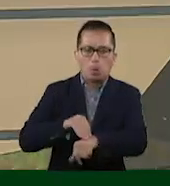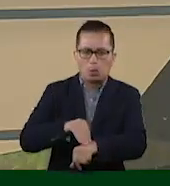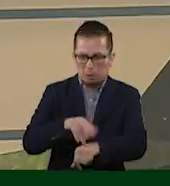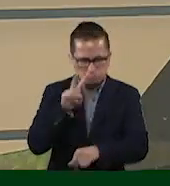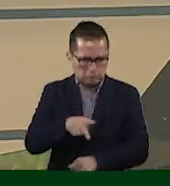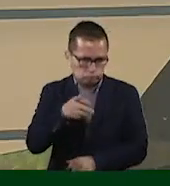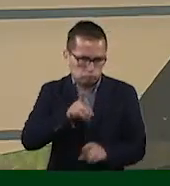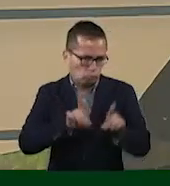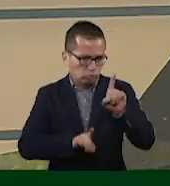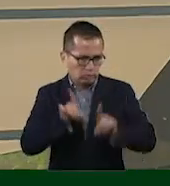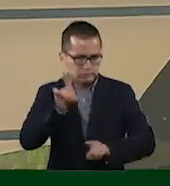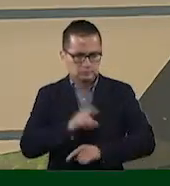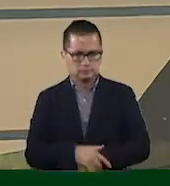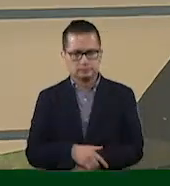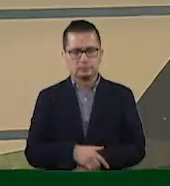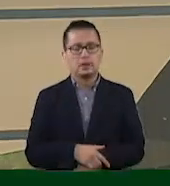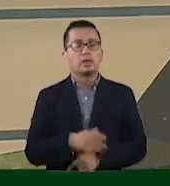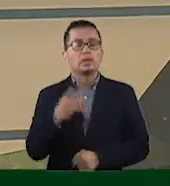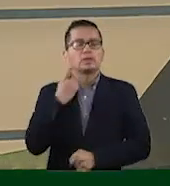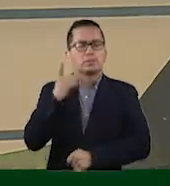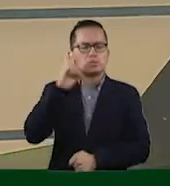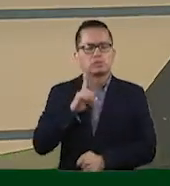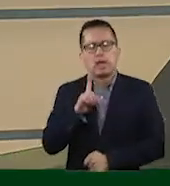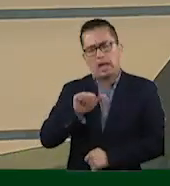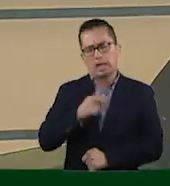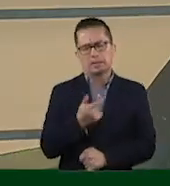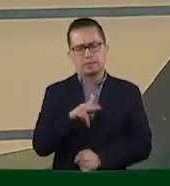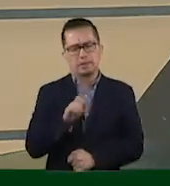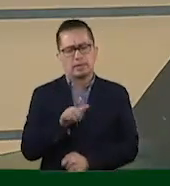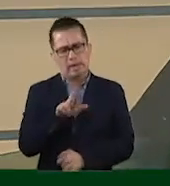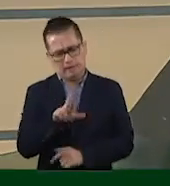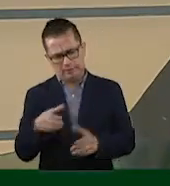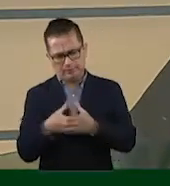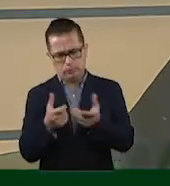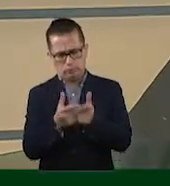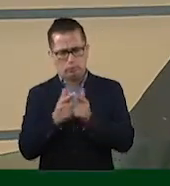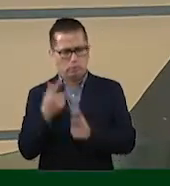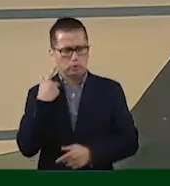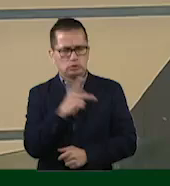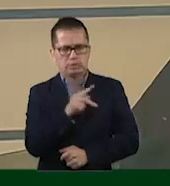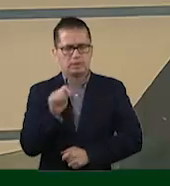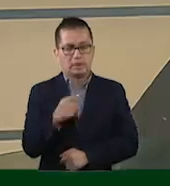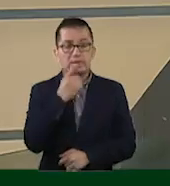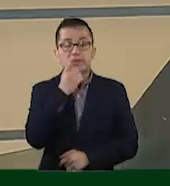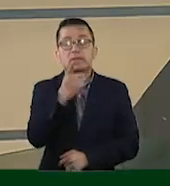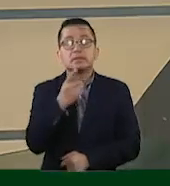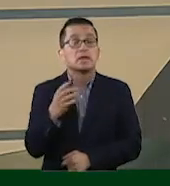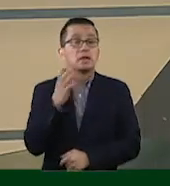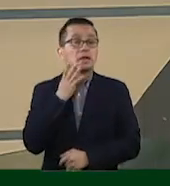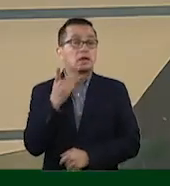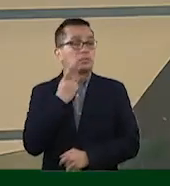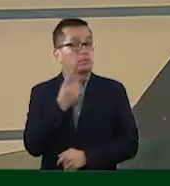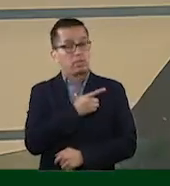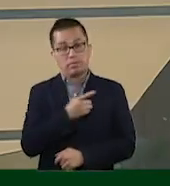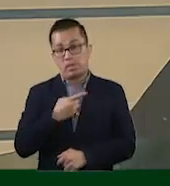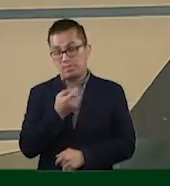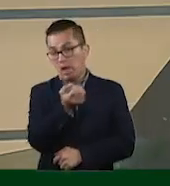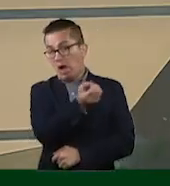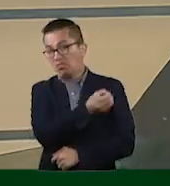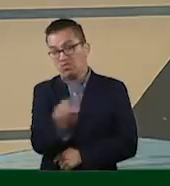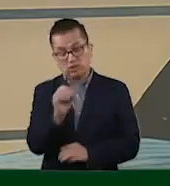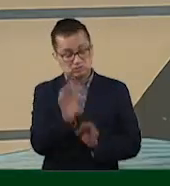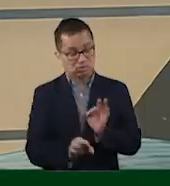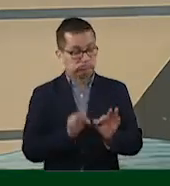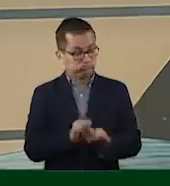la diputada Lilia Aguilar Gil del partido del trabajo insistió en que la cámara de diputados está obligada a cumplir con lo dispuesto por los